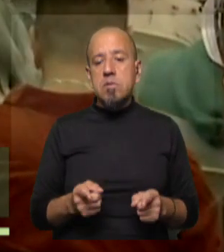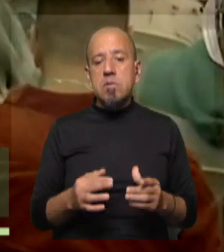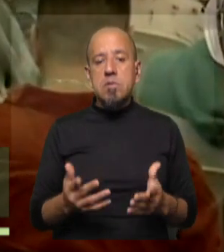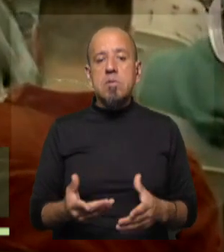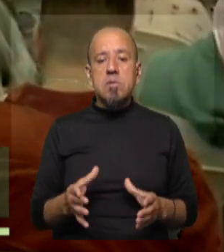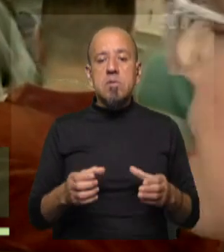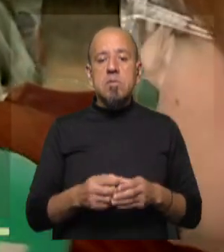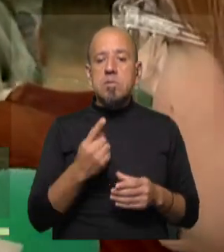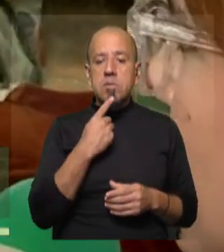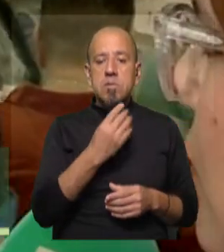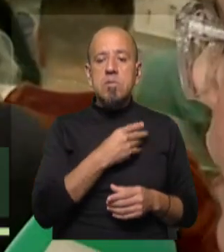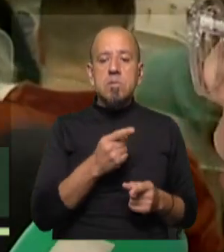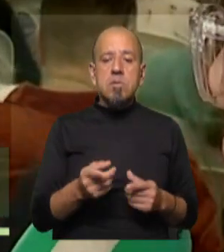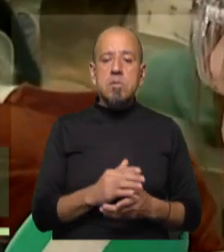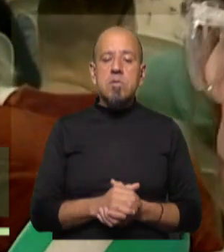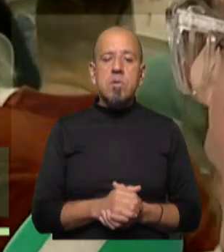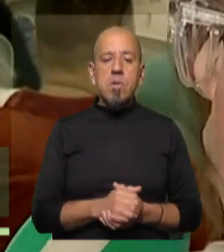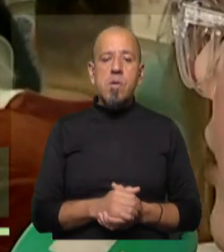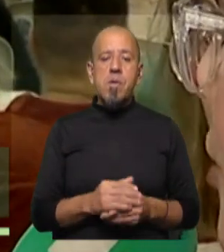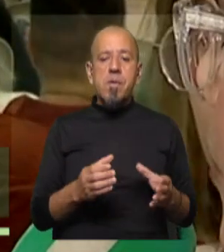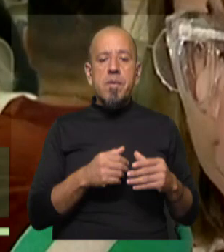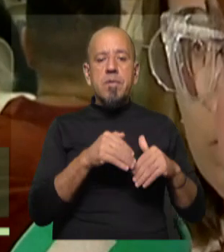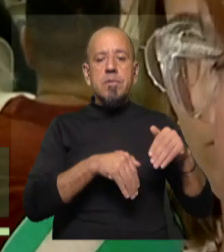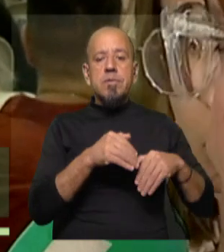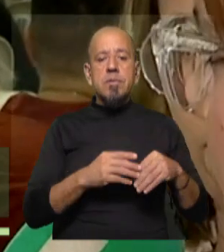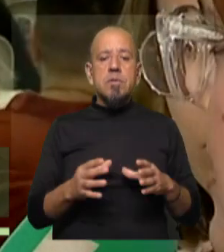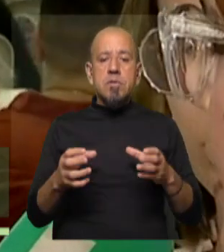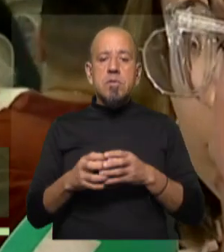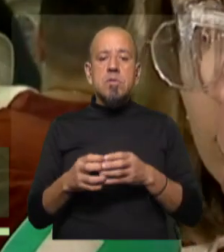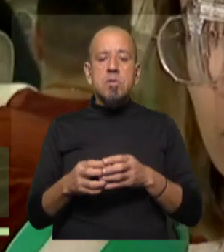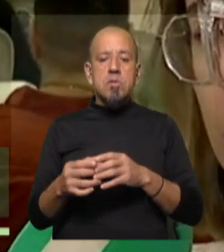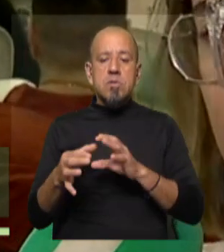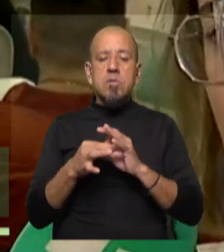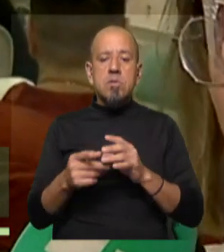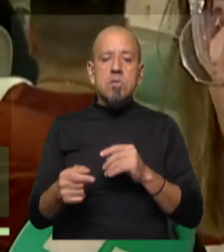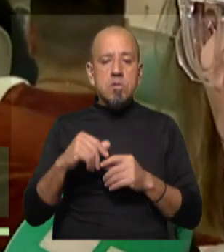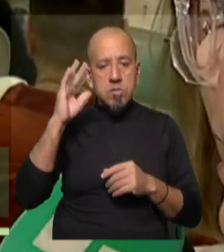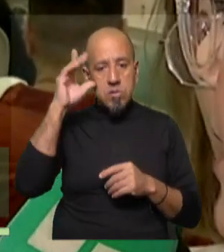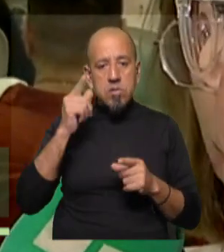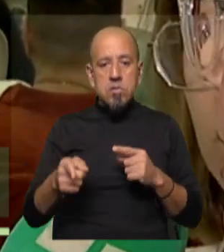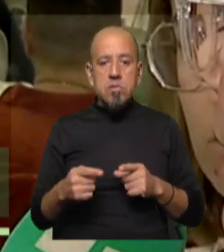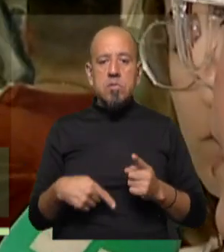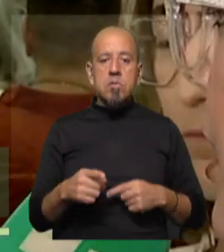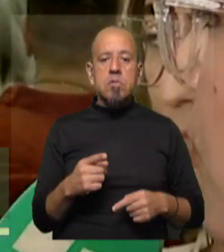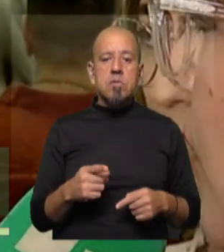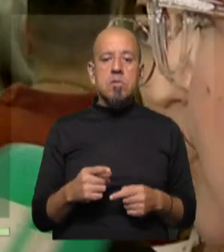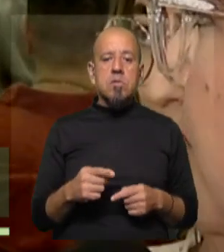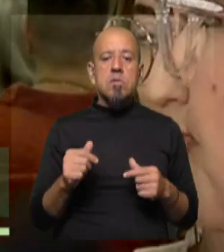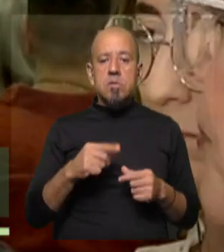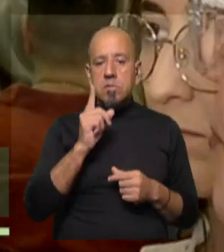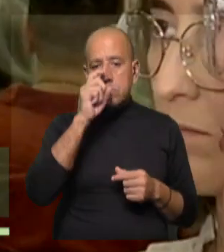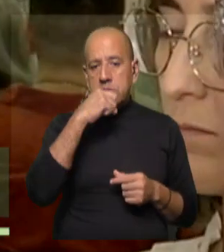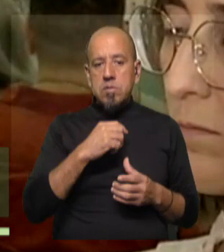partido como el nuestro. Recientemente la Corte Electoral aprobó la coalición republicana, algo de lo que has hablado varias veces. ¿Cómo va a entrar esa nueva dinámica aquí en